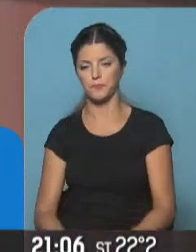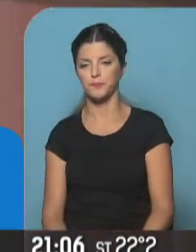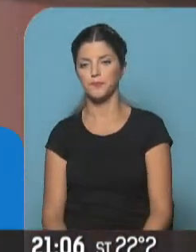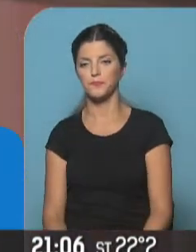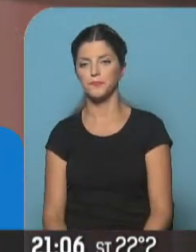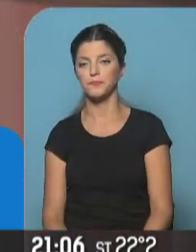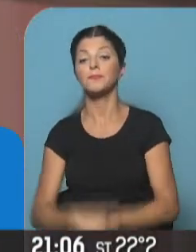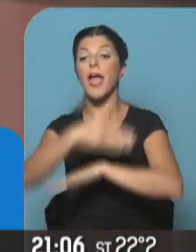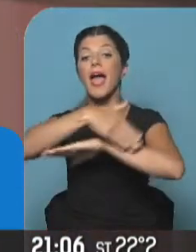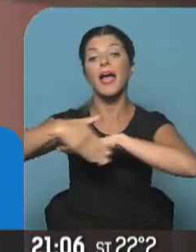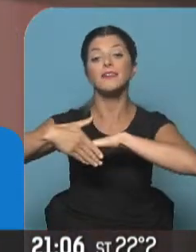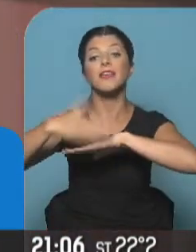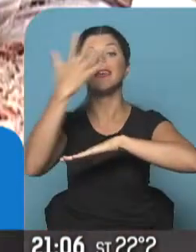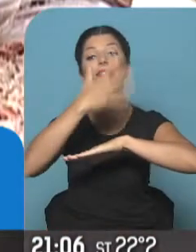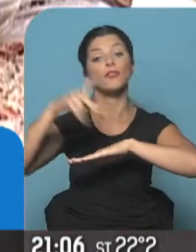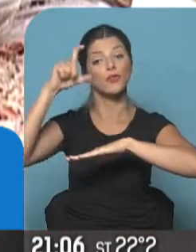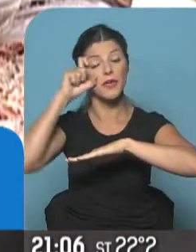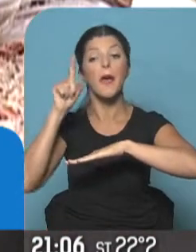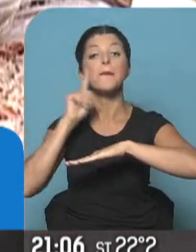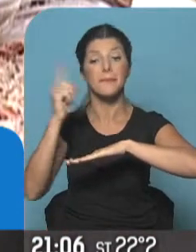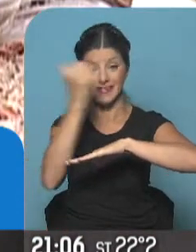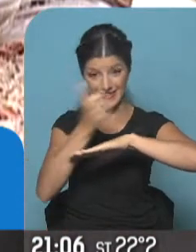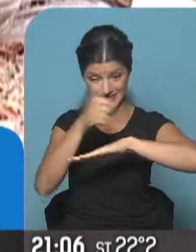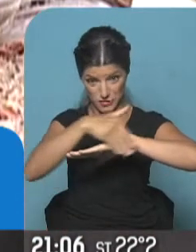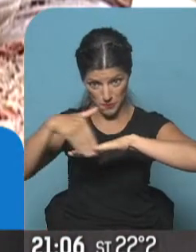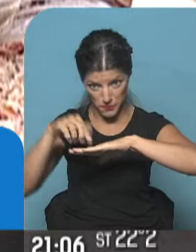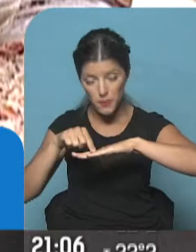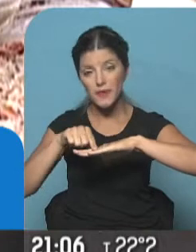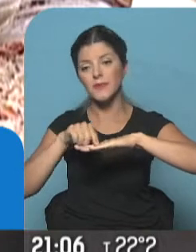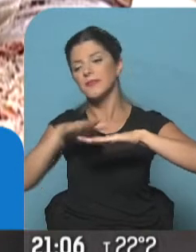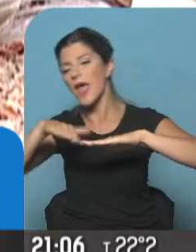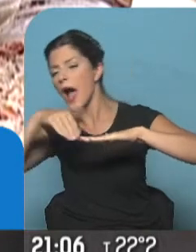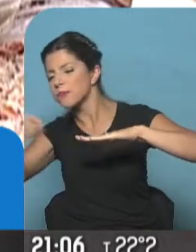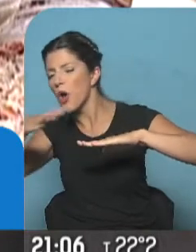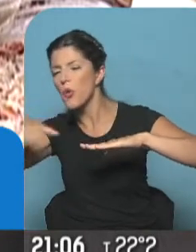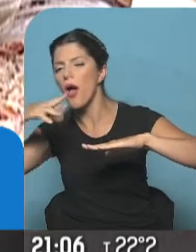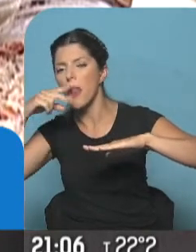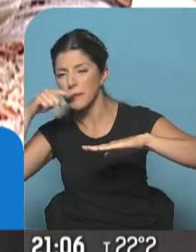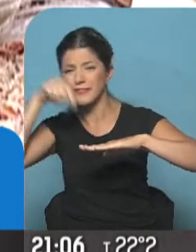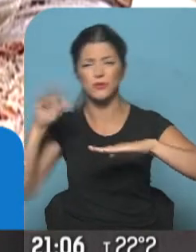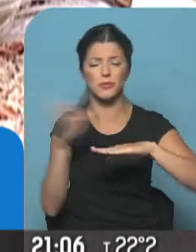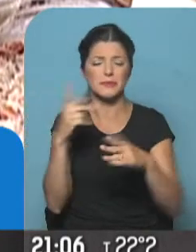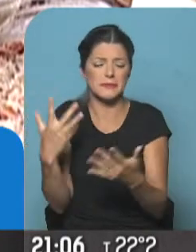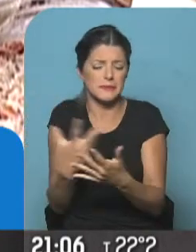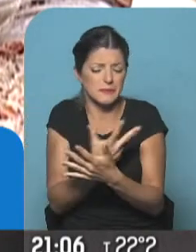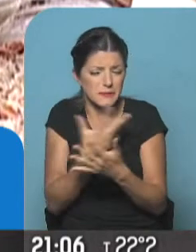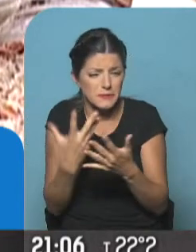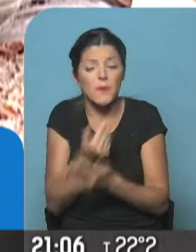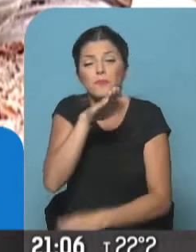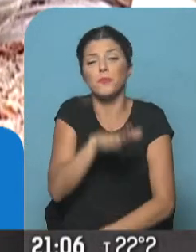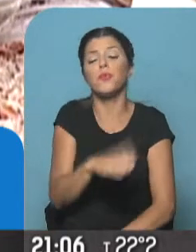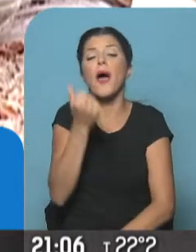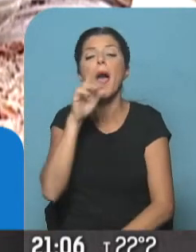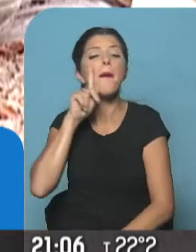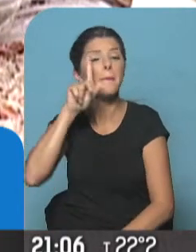Sobre la calle 510 al 1600 de Ringuelet, pegado a La Plata, todo está peor y sin consuelo por la muerte de Abril Bogado, de